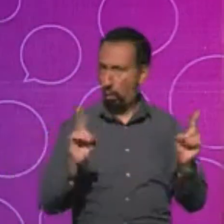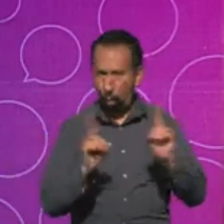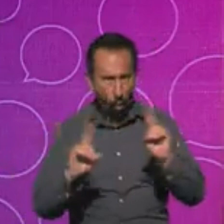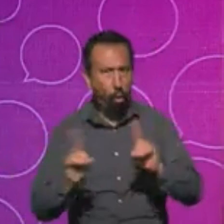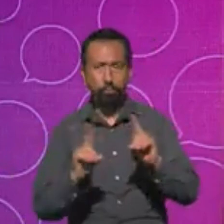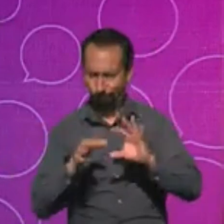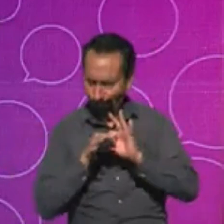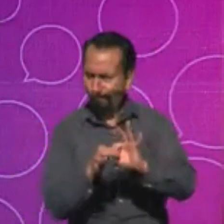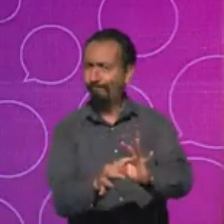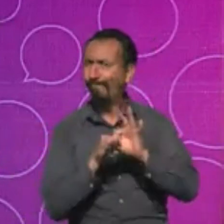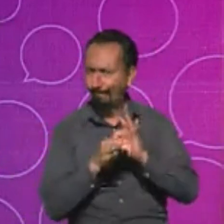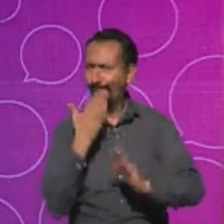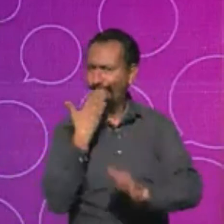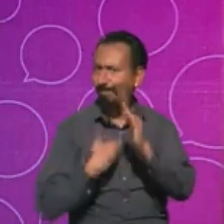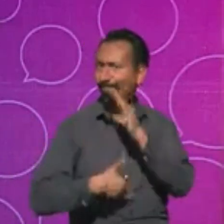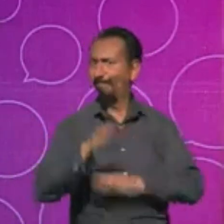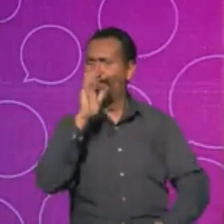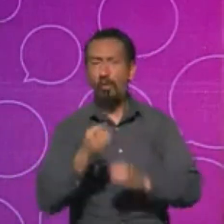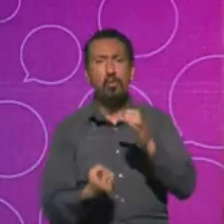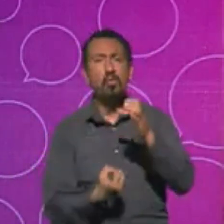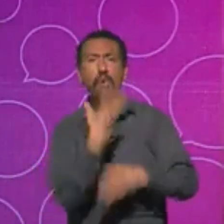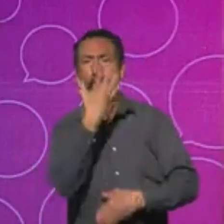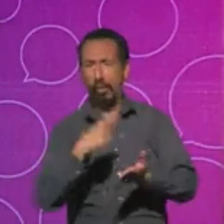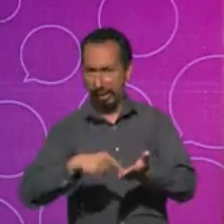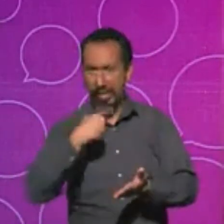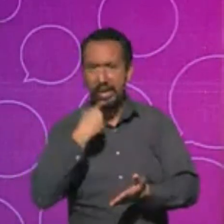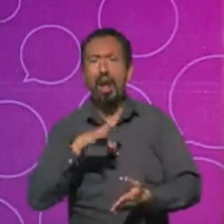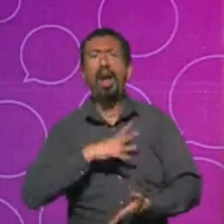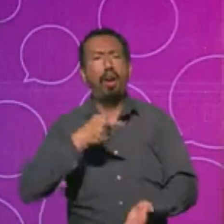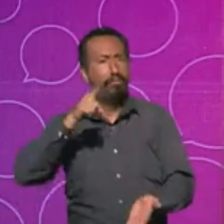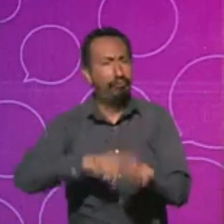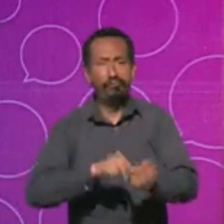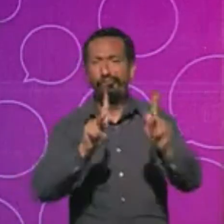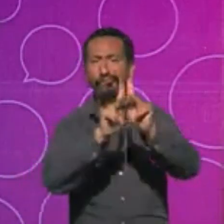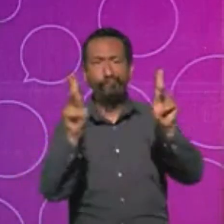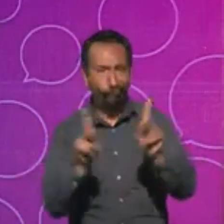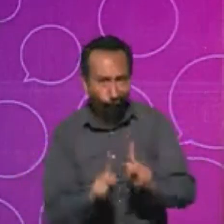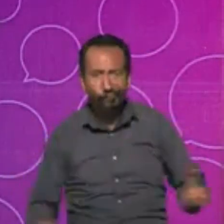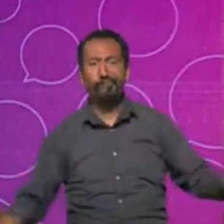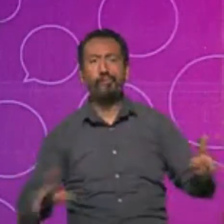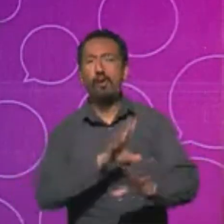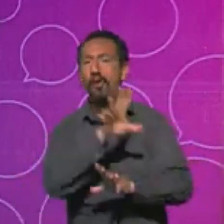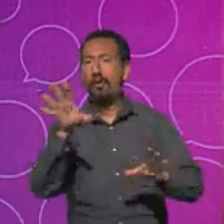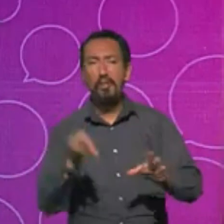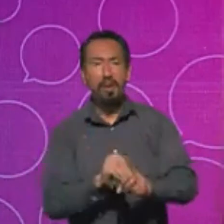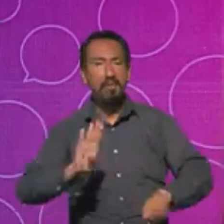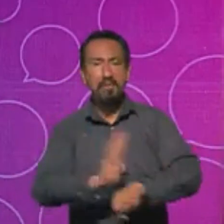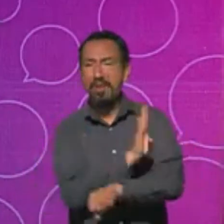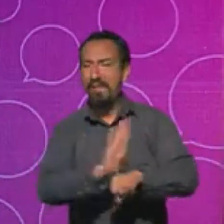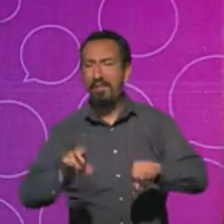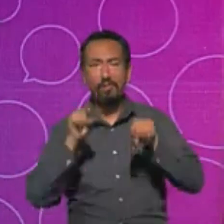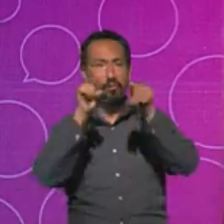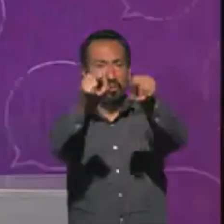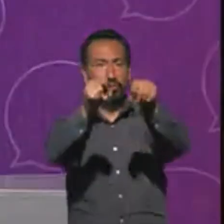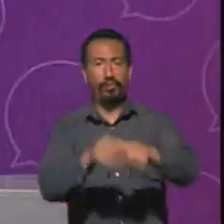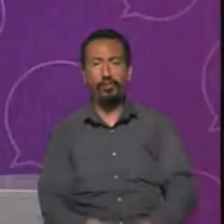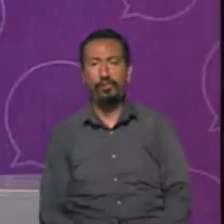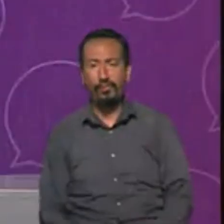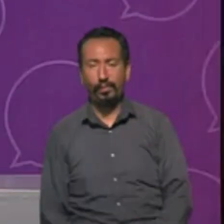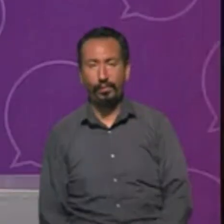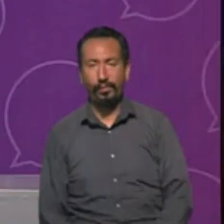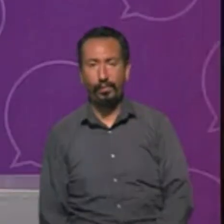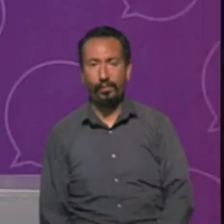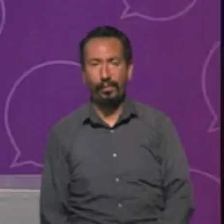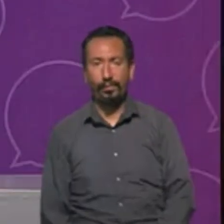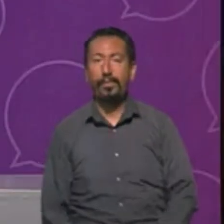coordinación y va a haber un nuevo Celaya lleno de paz de esperanza y de prosperidad para todos gracias